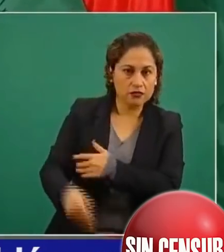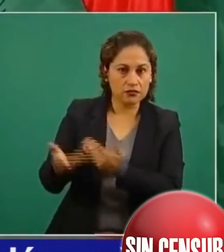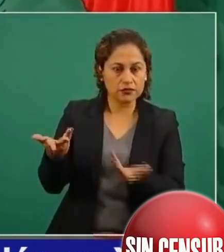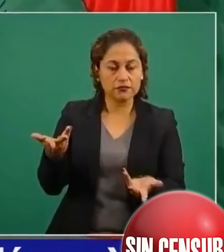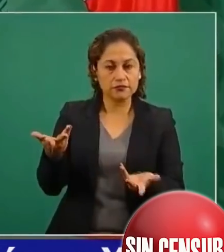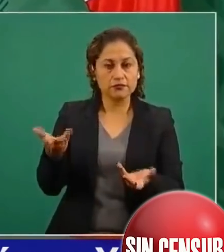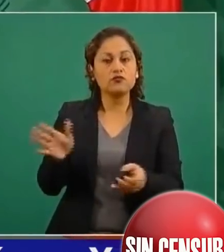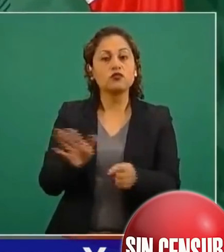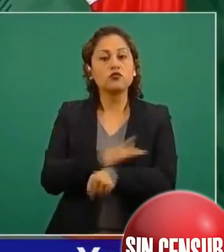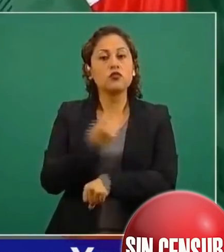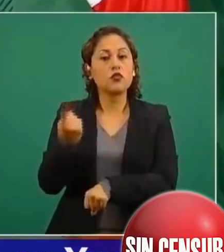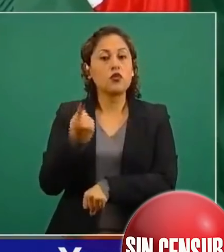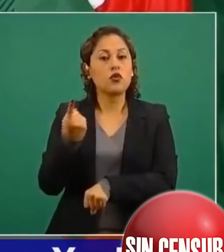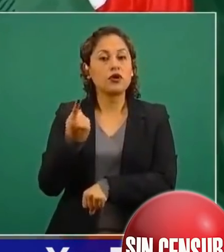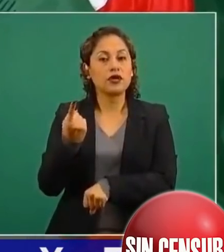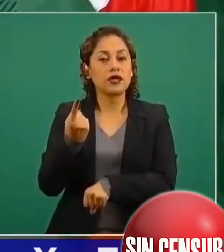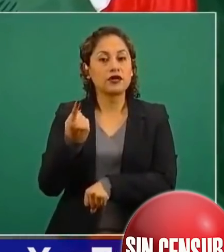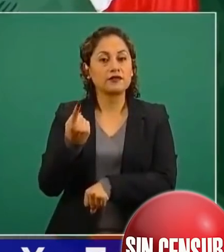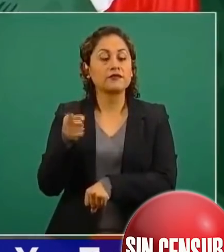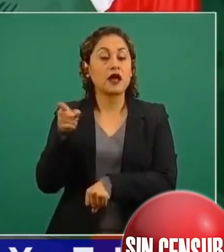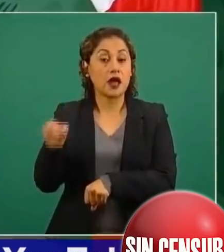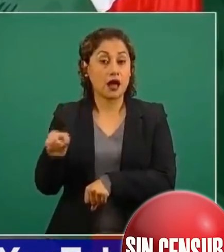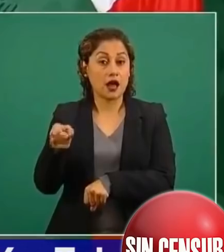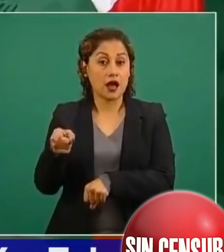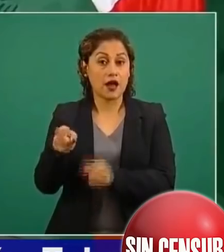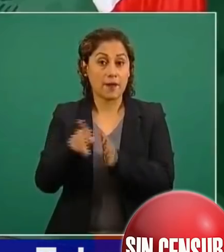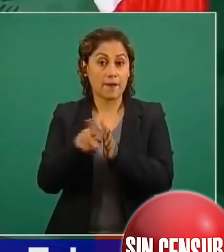porque ha estado informando